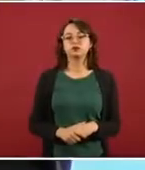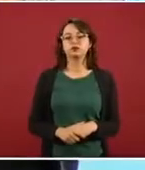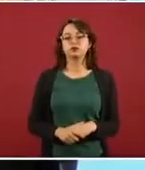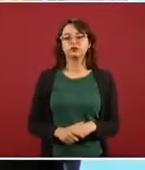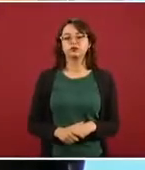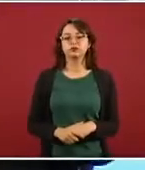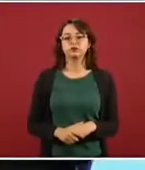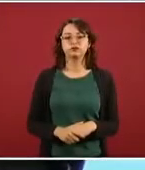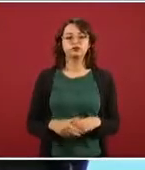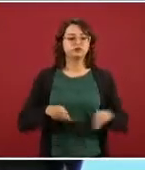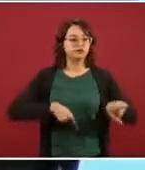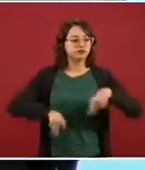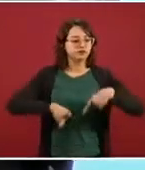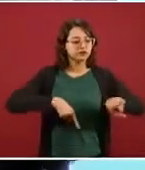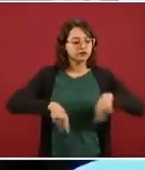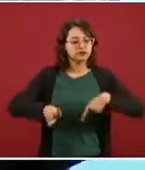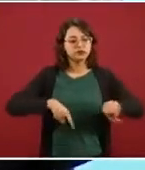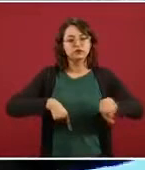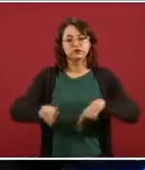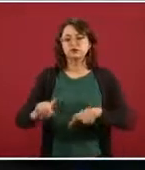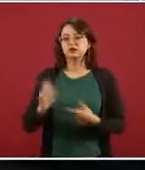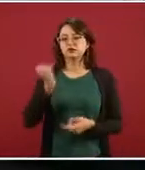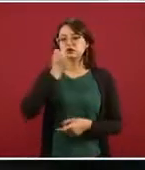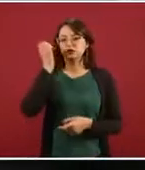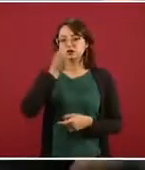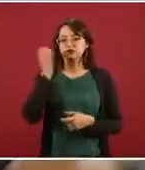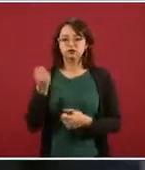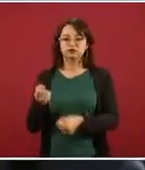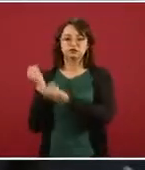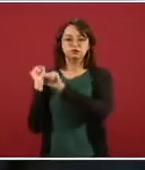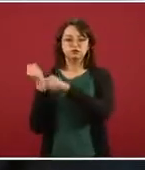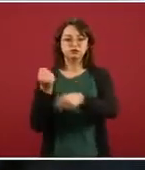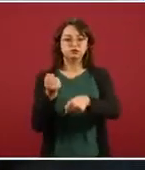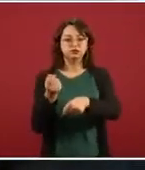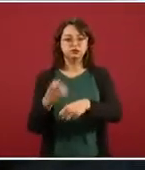para fútbol, escuelas para béisbol.